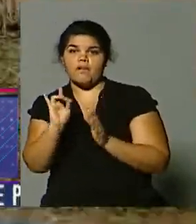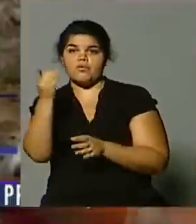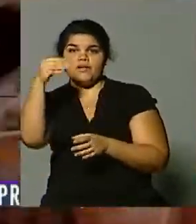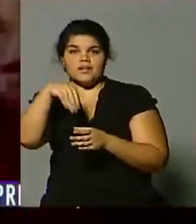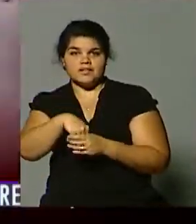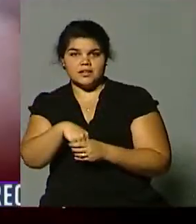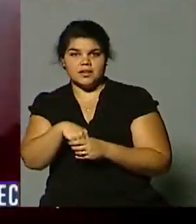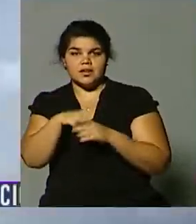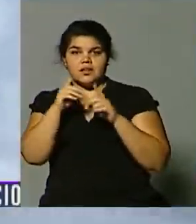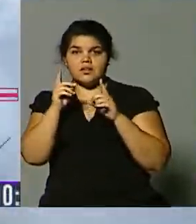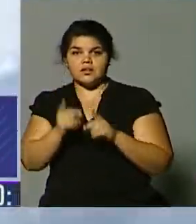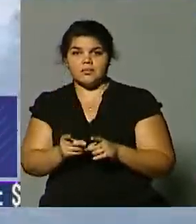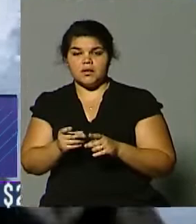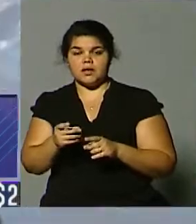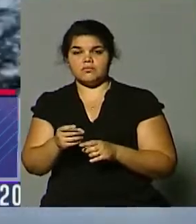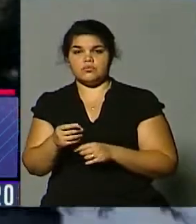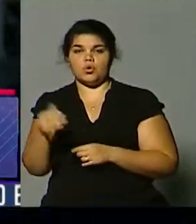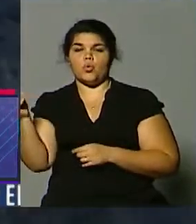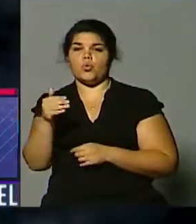universitario, con un cursado